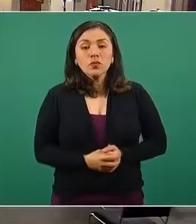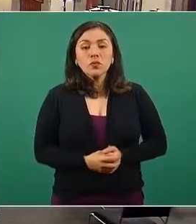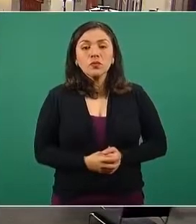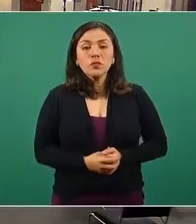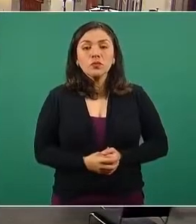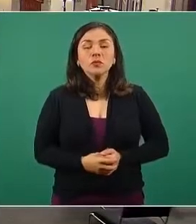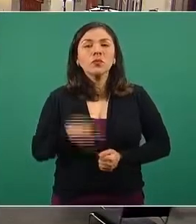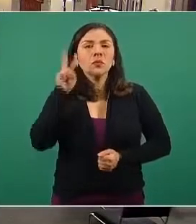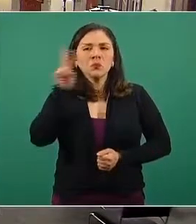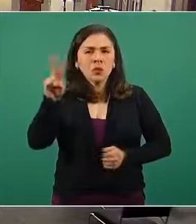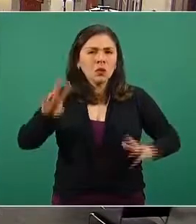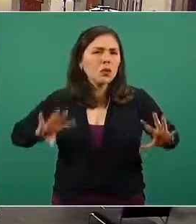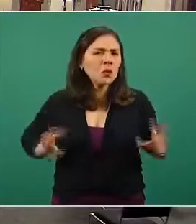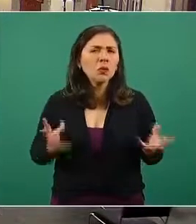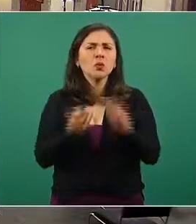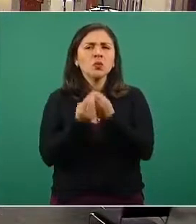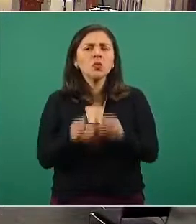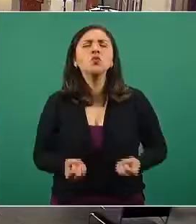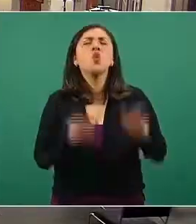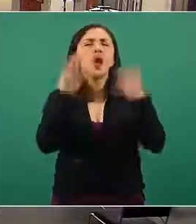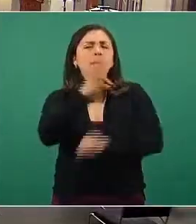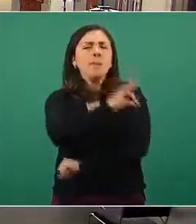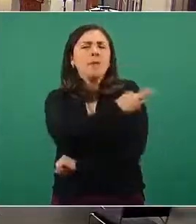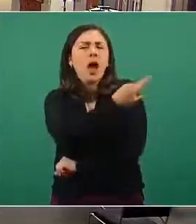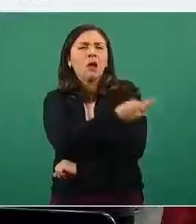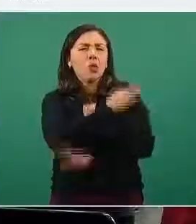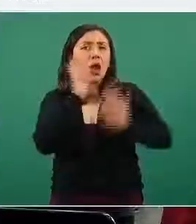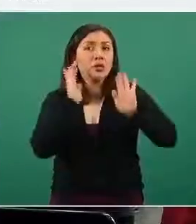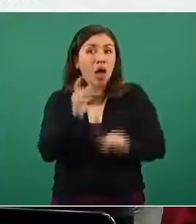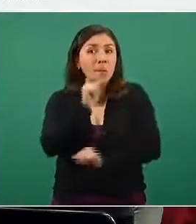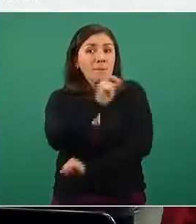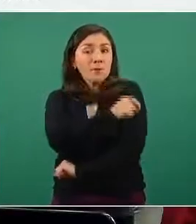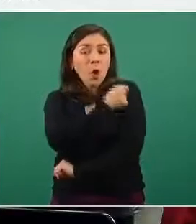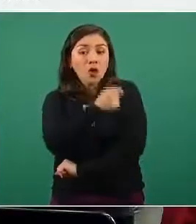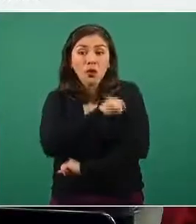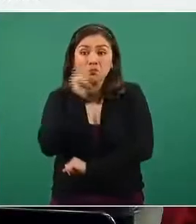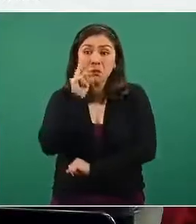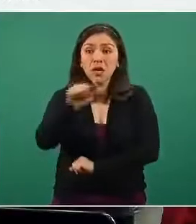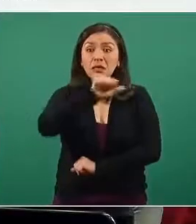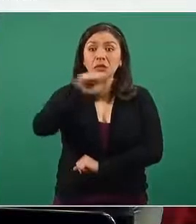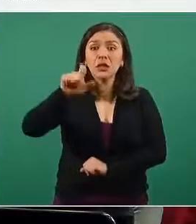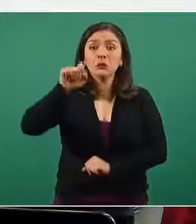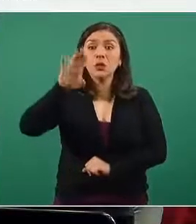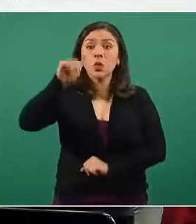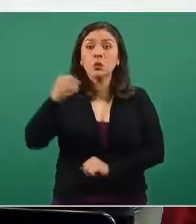Tenemos el acumulado del total de dosis que hasta el momento se han aplicado,